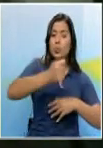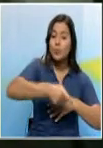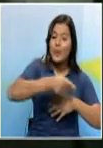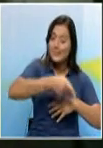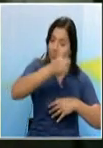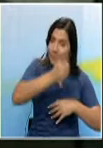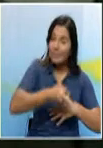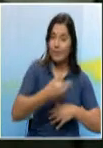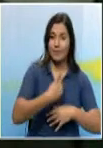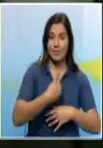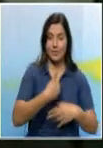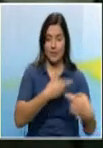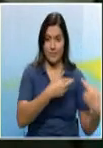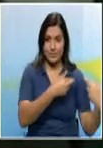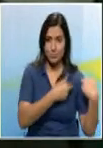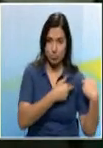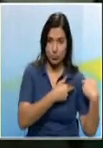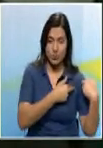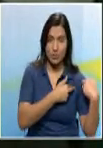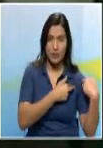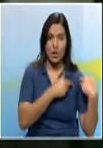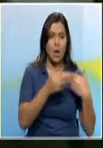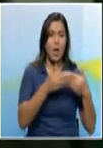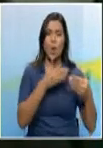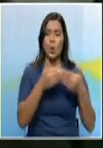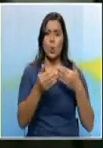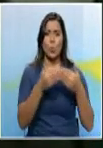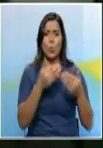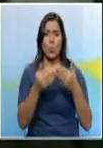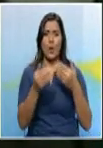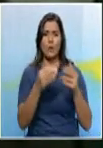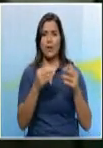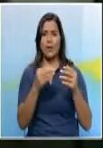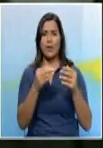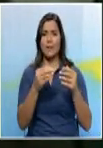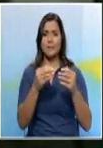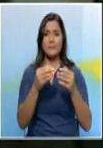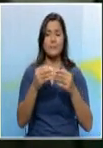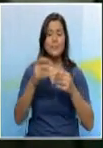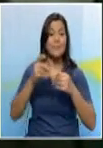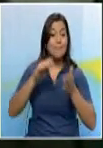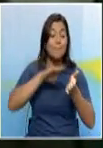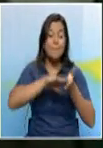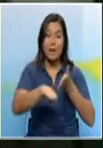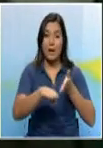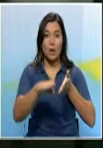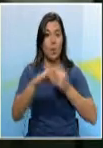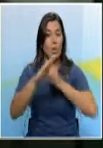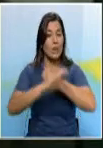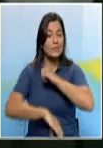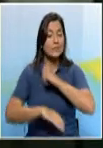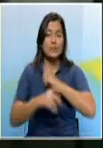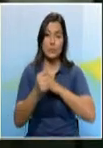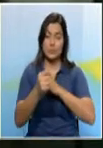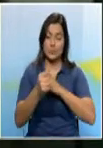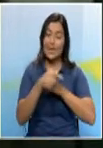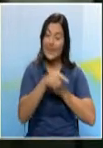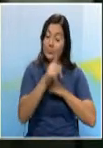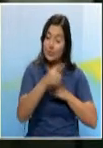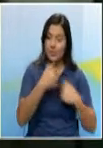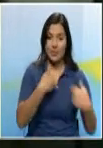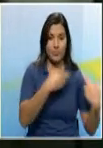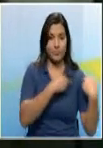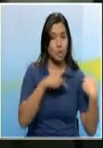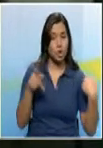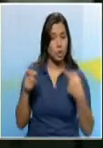deben de elevarse cualquier tipo de cobro judicial, embargo o remate, y esto dejaría en indefensión